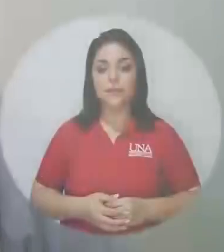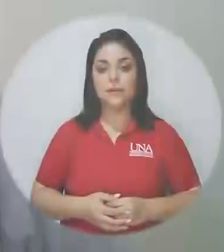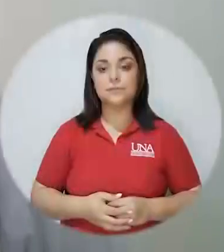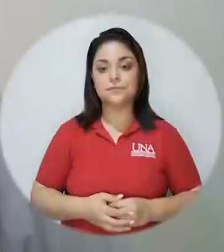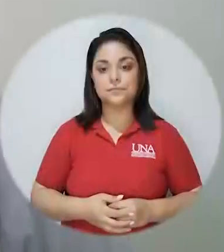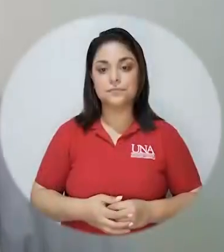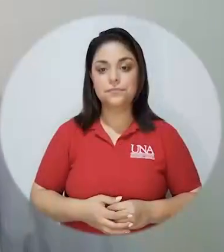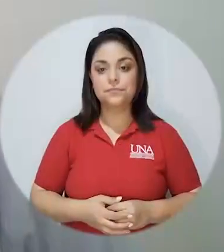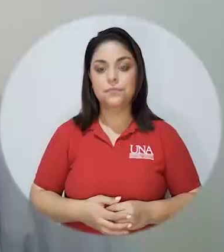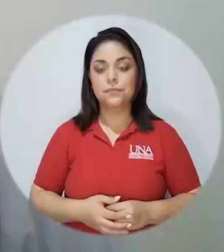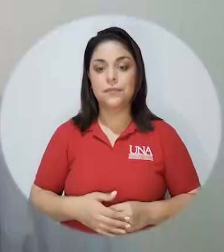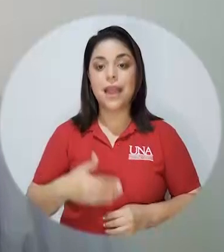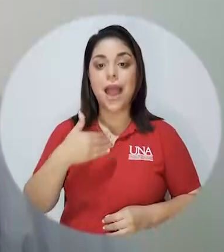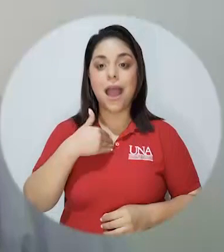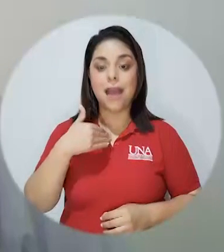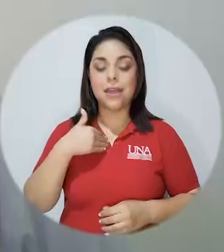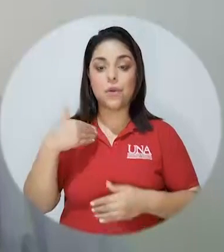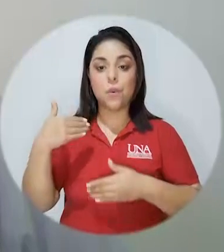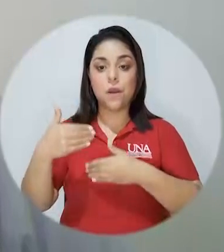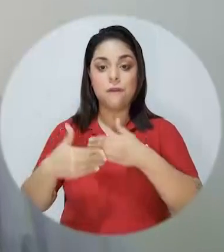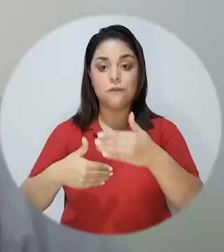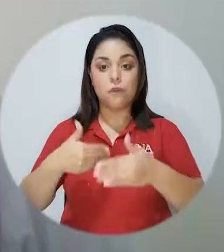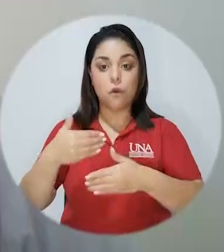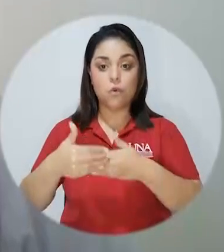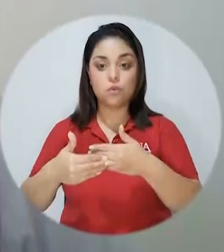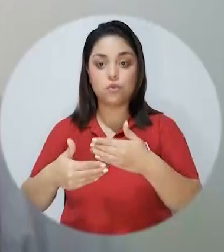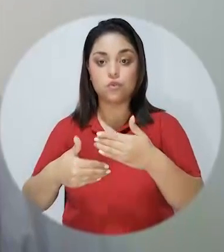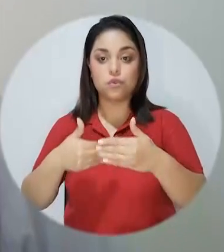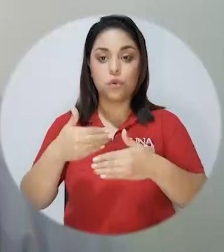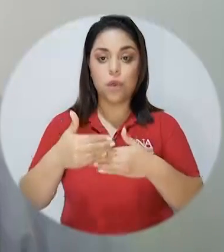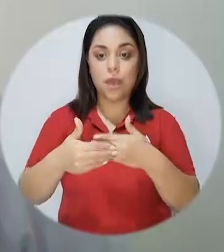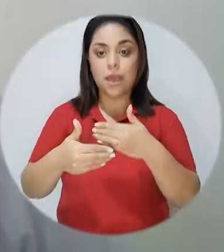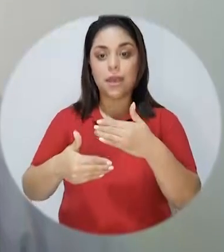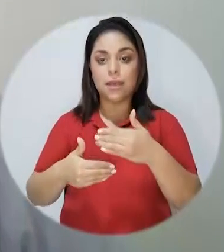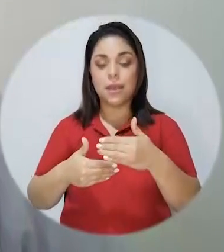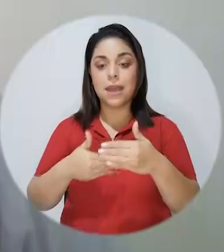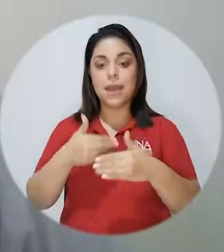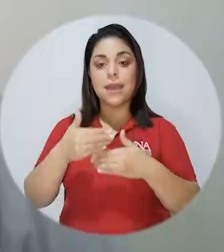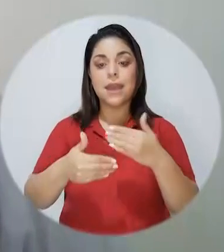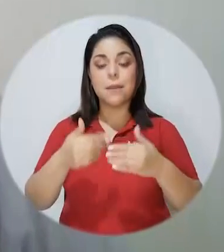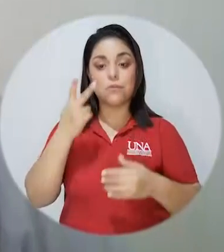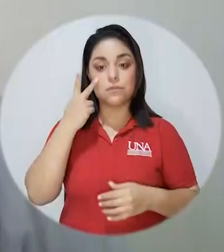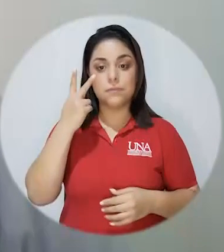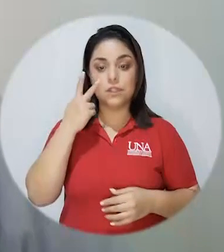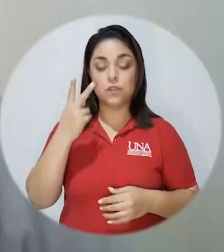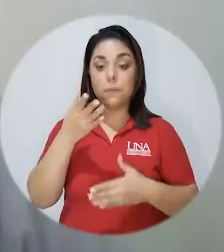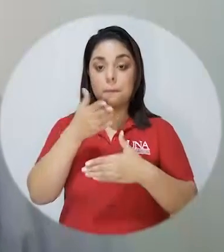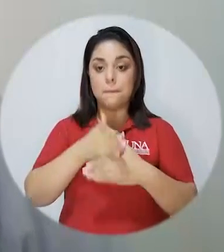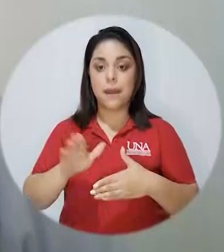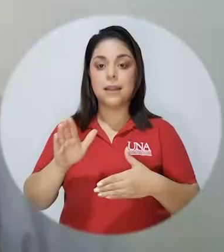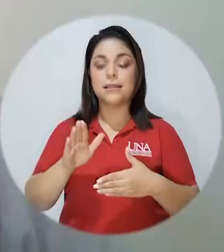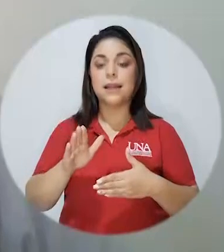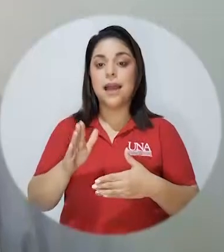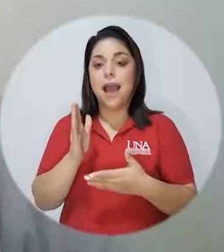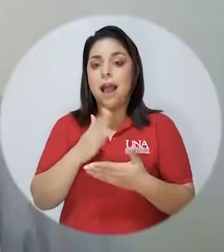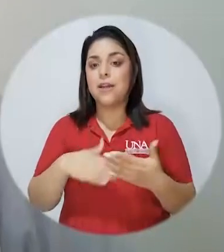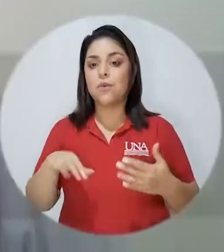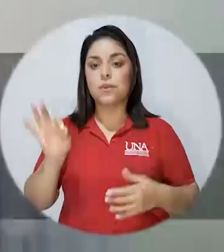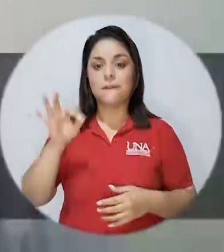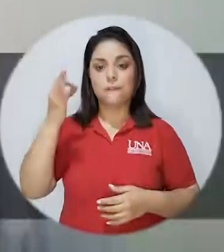Hay una transformación, una evolución en la que nos hemos visto parte de alguna u otra manera con este periodo de